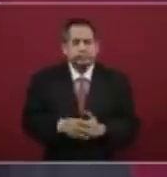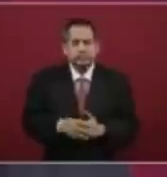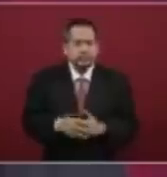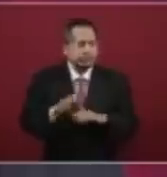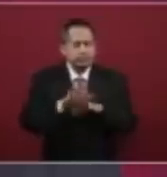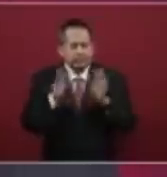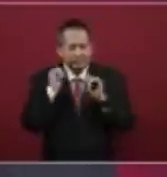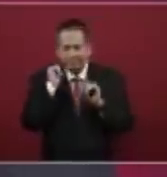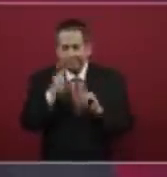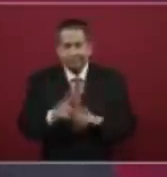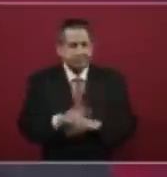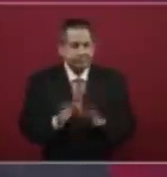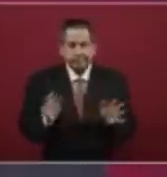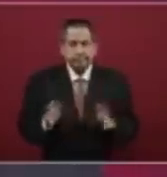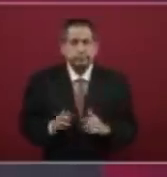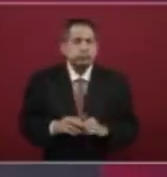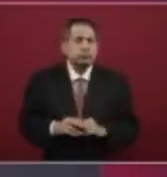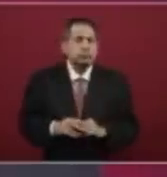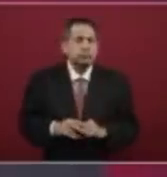cualquier